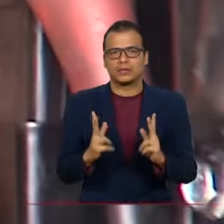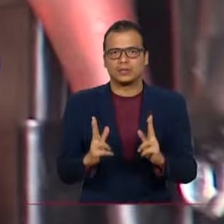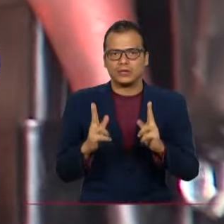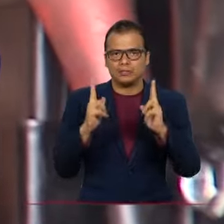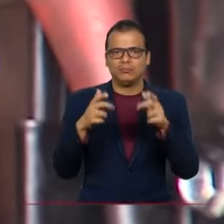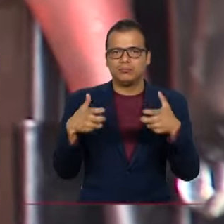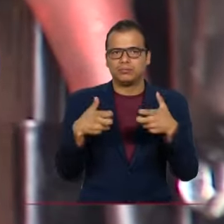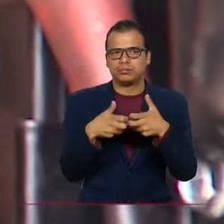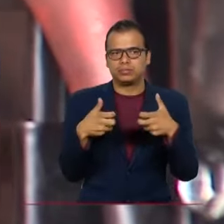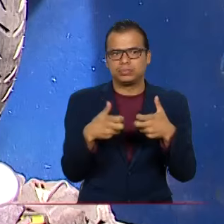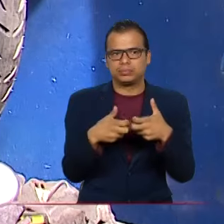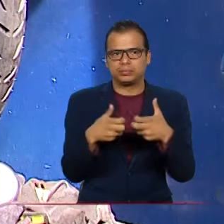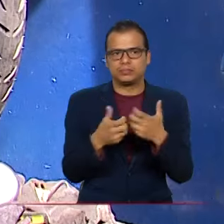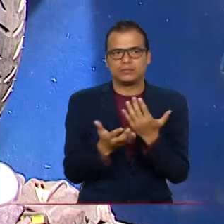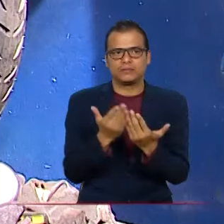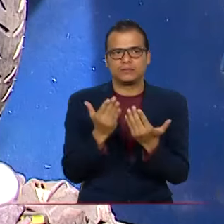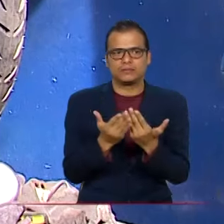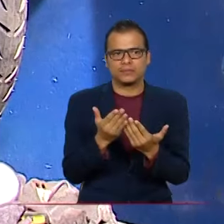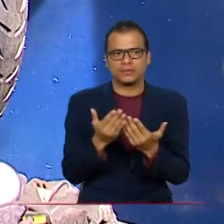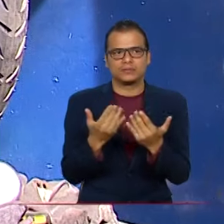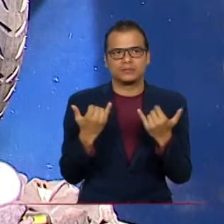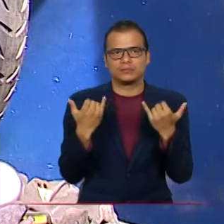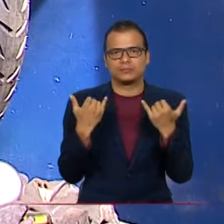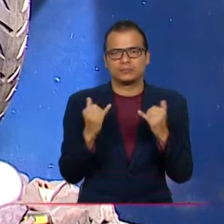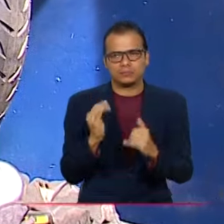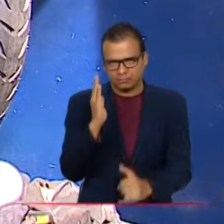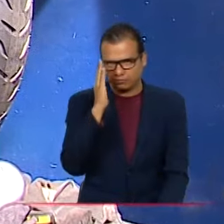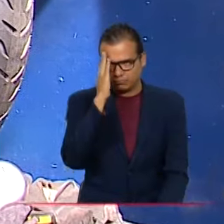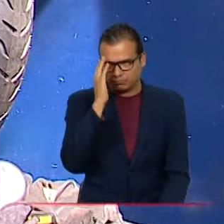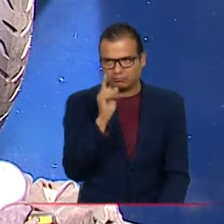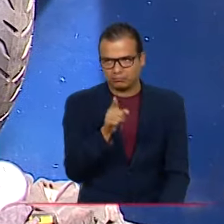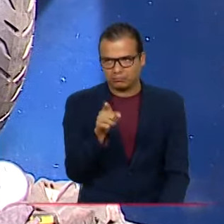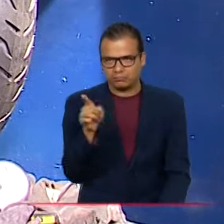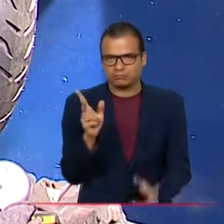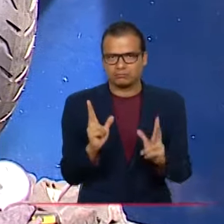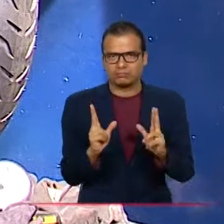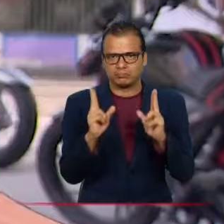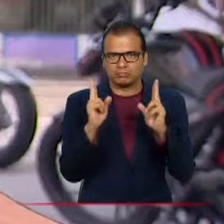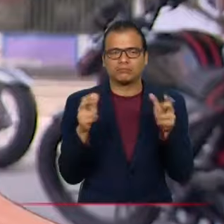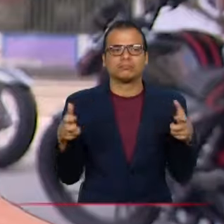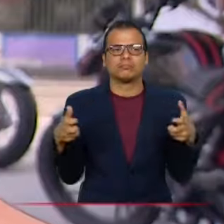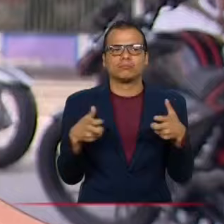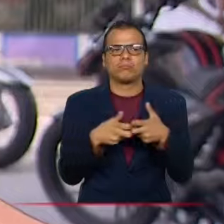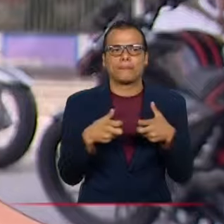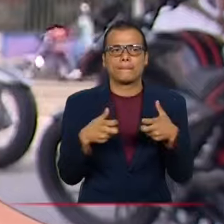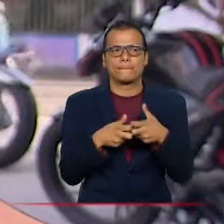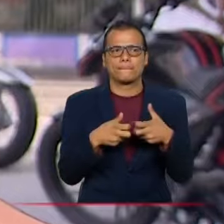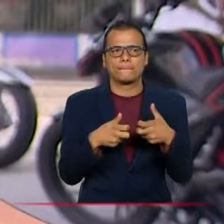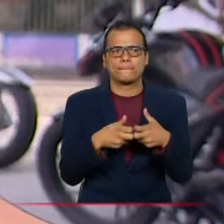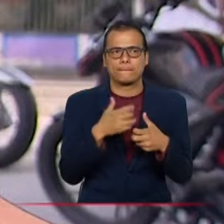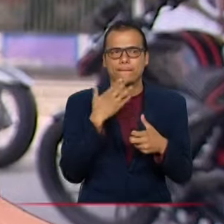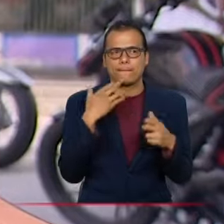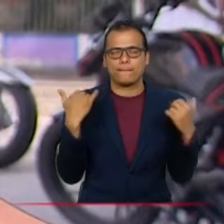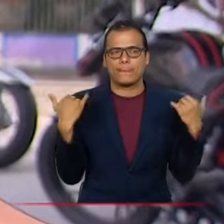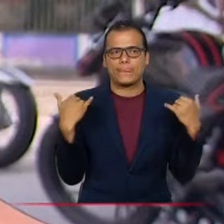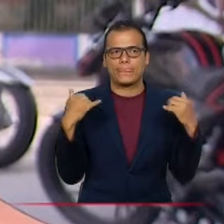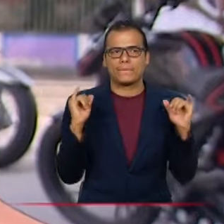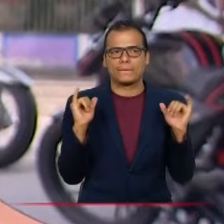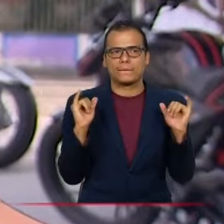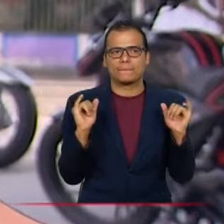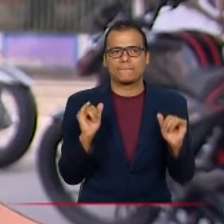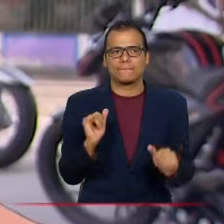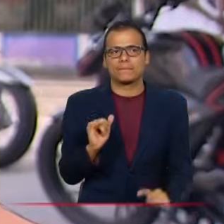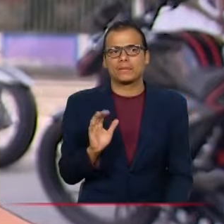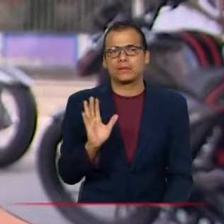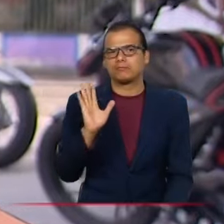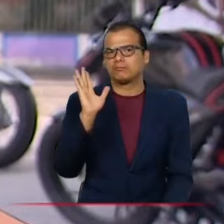corriente, escóndale en ese switchecito donde ustedes creen que ahí es lo más seguro y siempre utilicen ese switchecito, háganle en ese